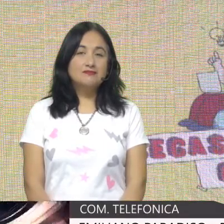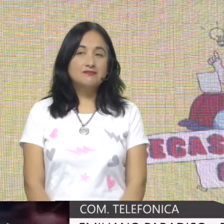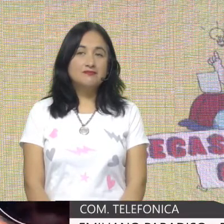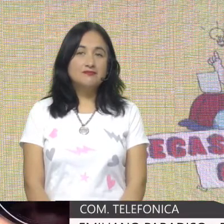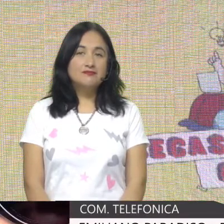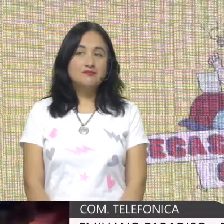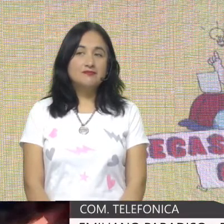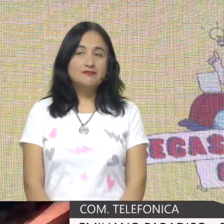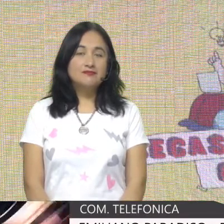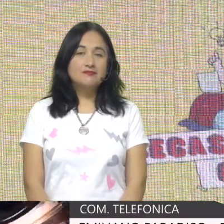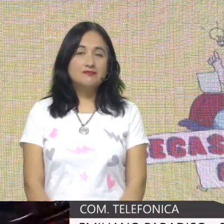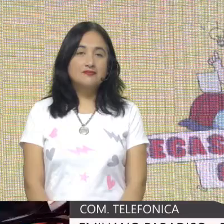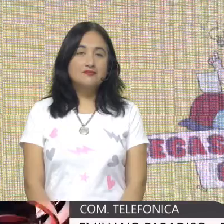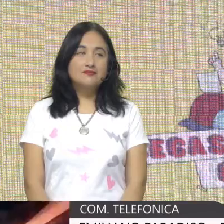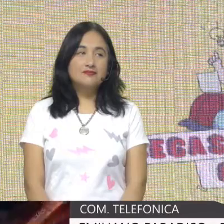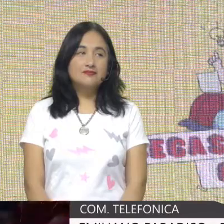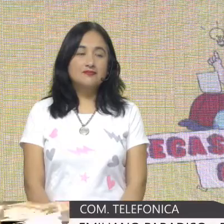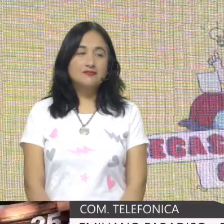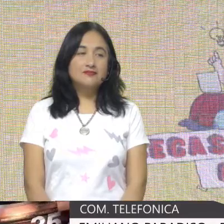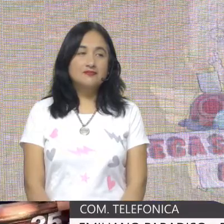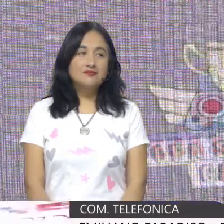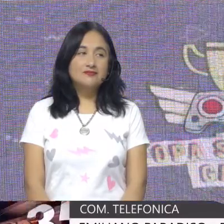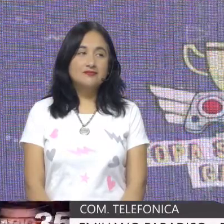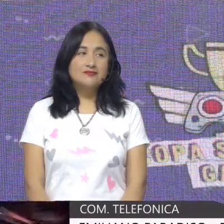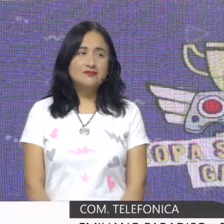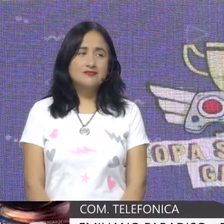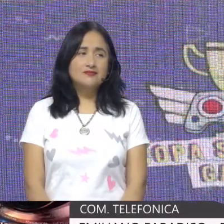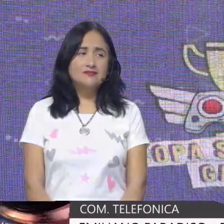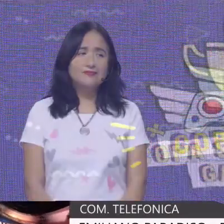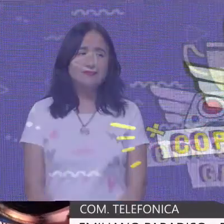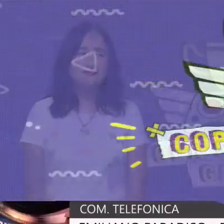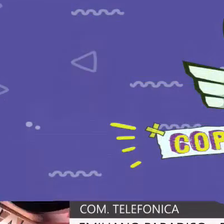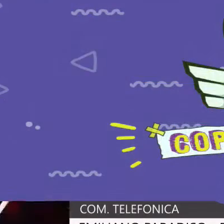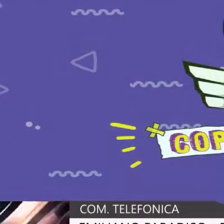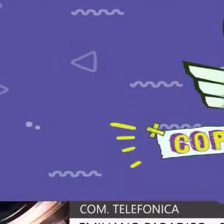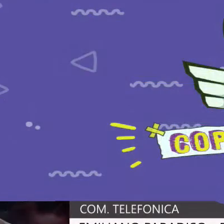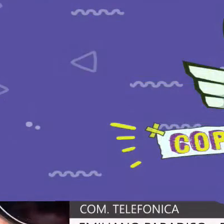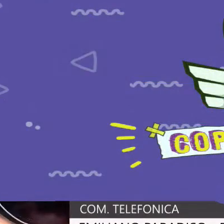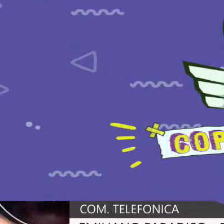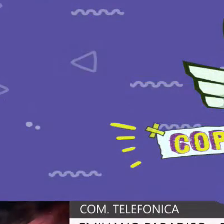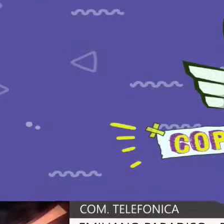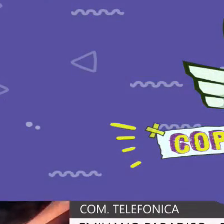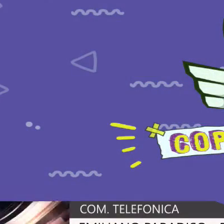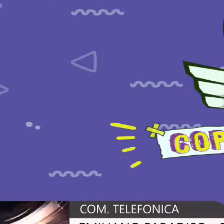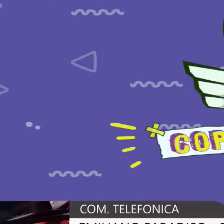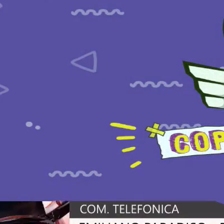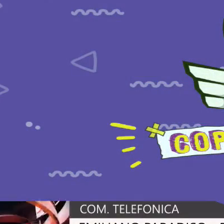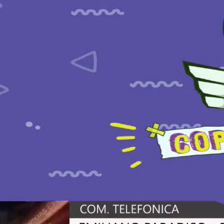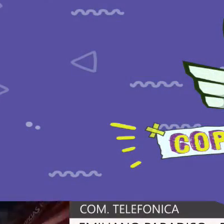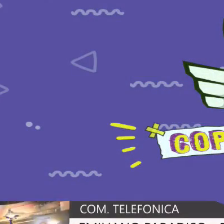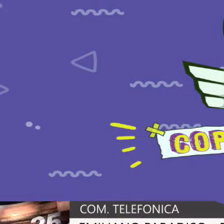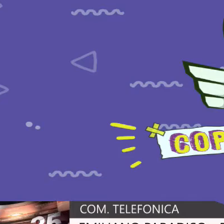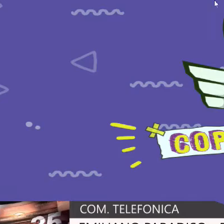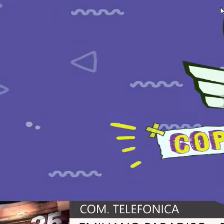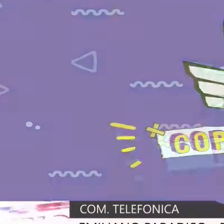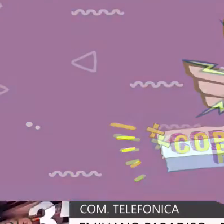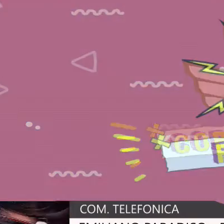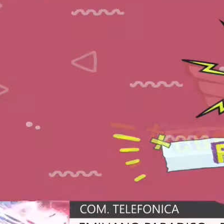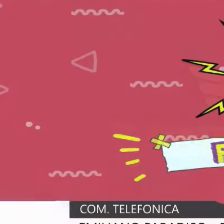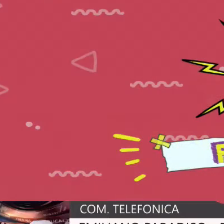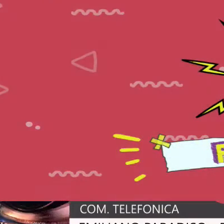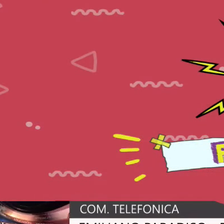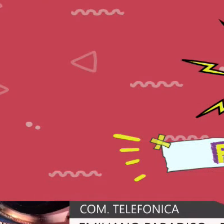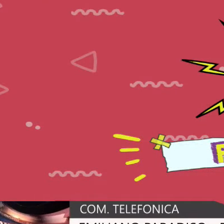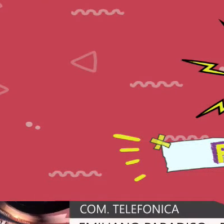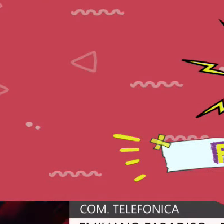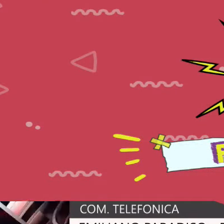personas que contesten más rápido la mayor cantidad de preguntas correctas, va a participar por unos hermosos premios, que es lo